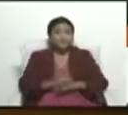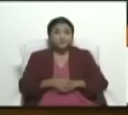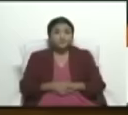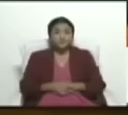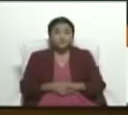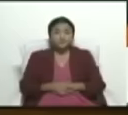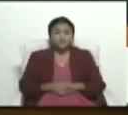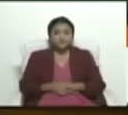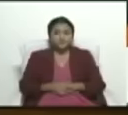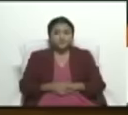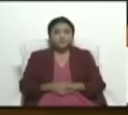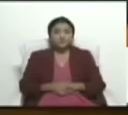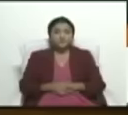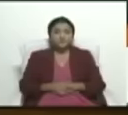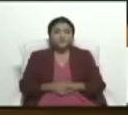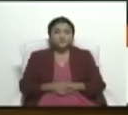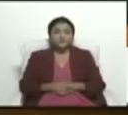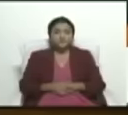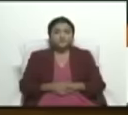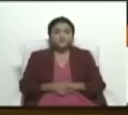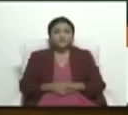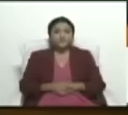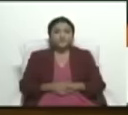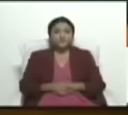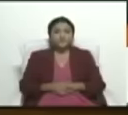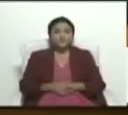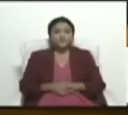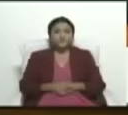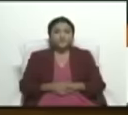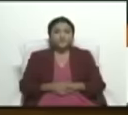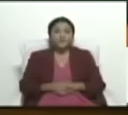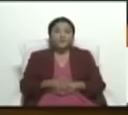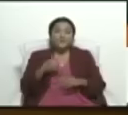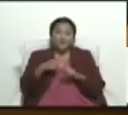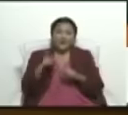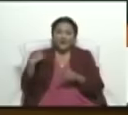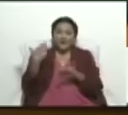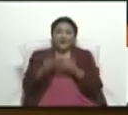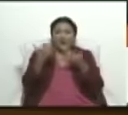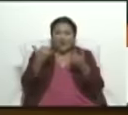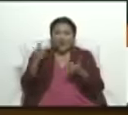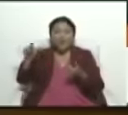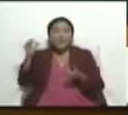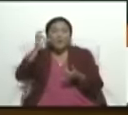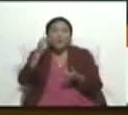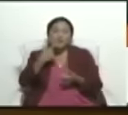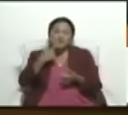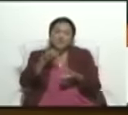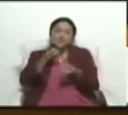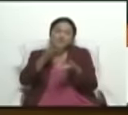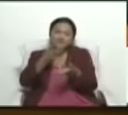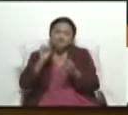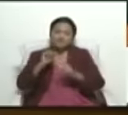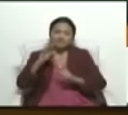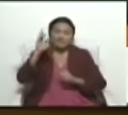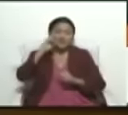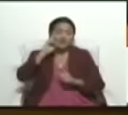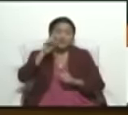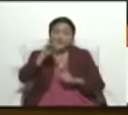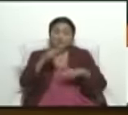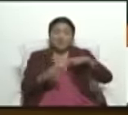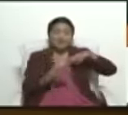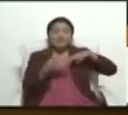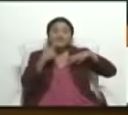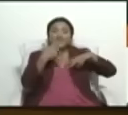unos días atrás. Y lo confirma la propia Natalia Guillermo en su confesión. En